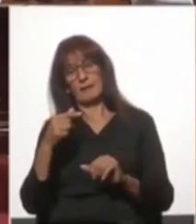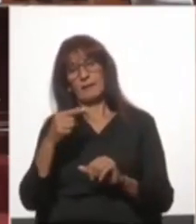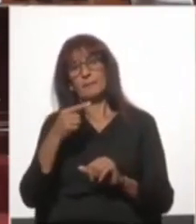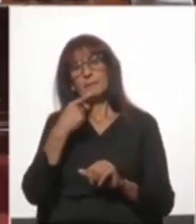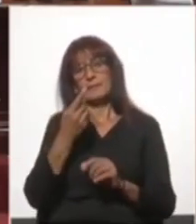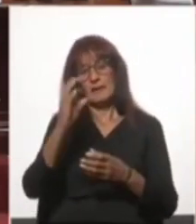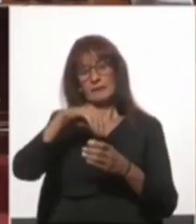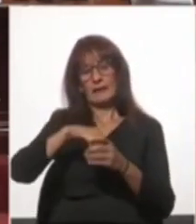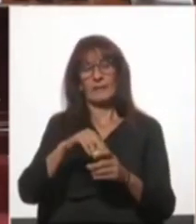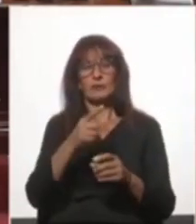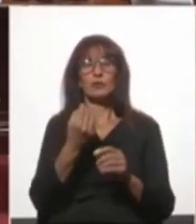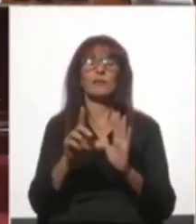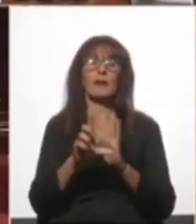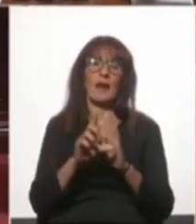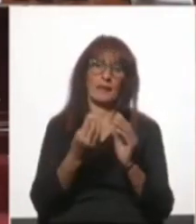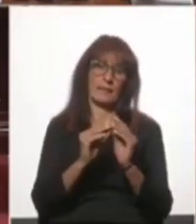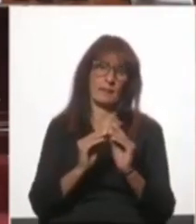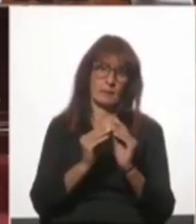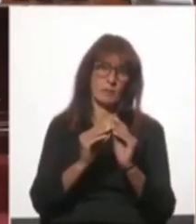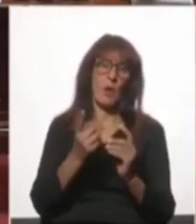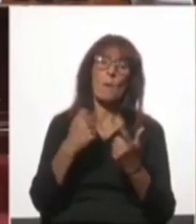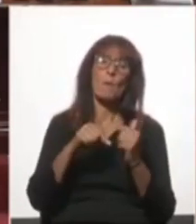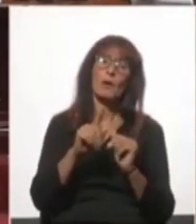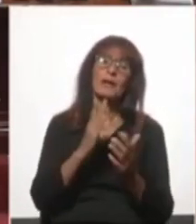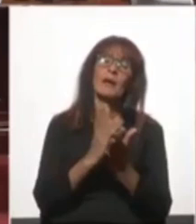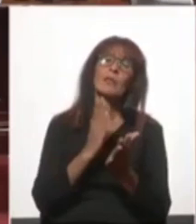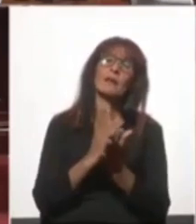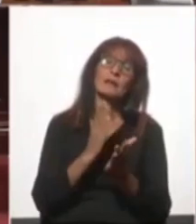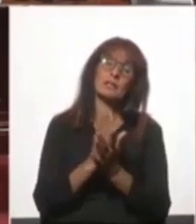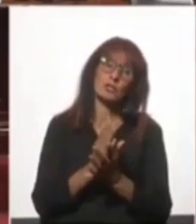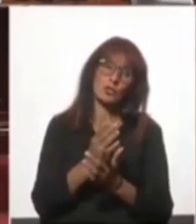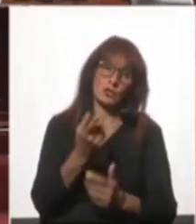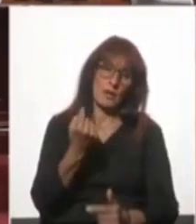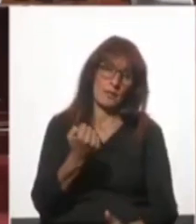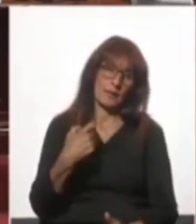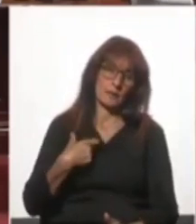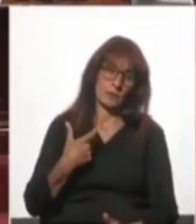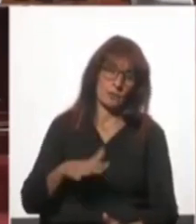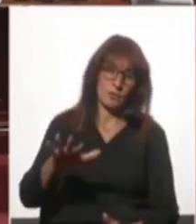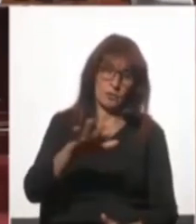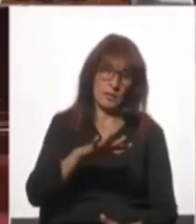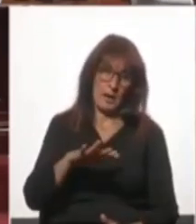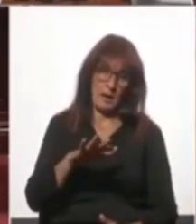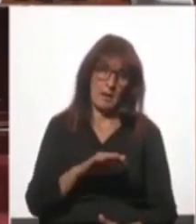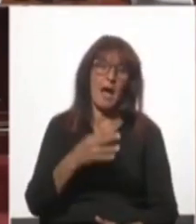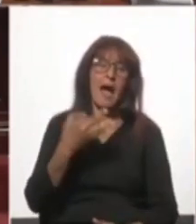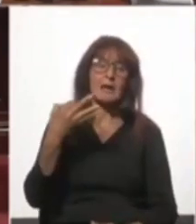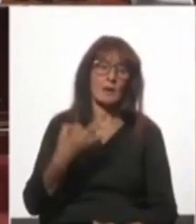presupuesto, porque los derechos de seguridad social hay que cumplirlos y porque el